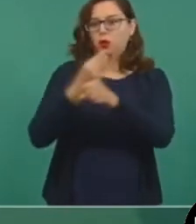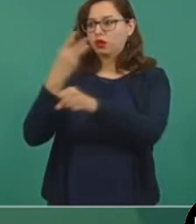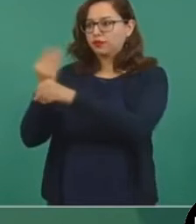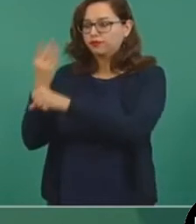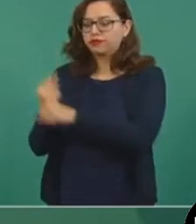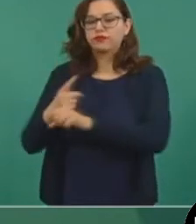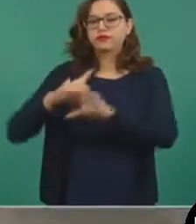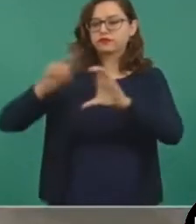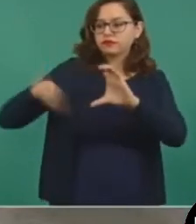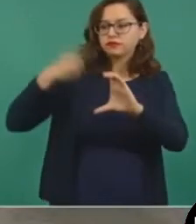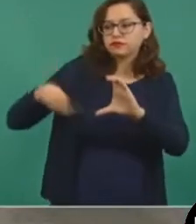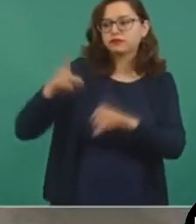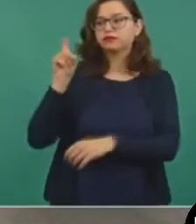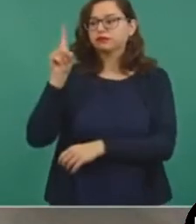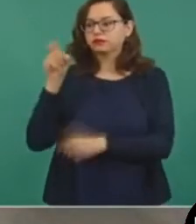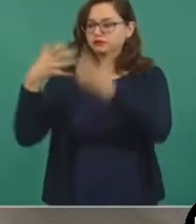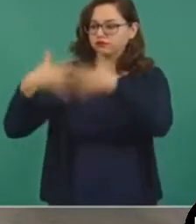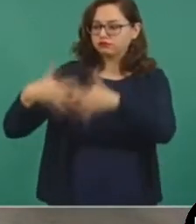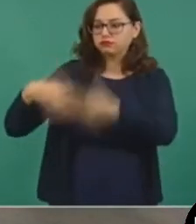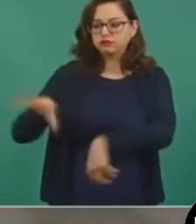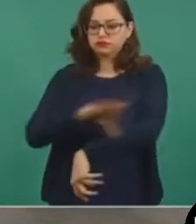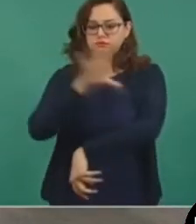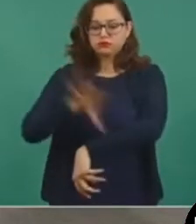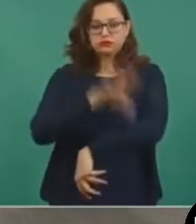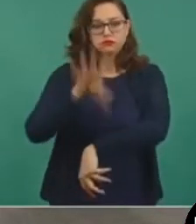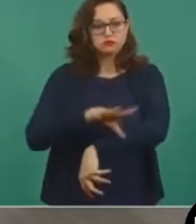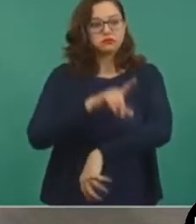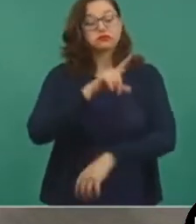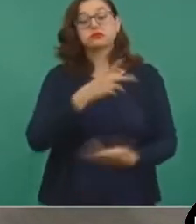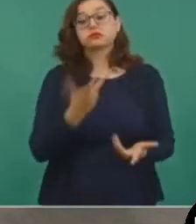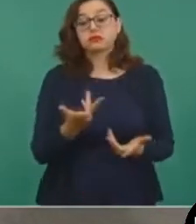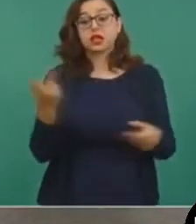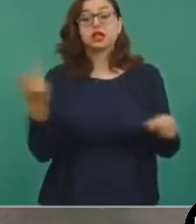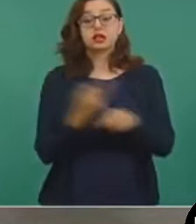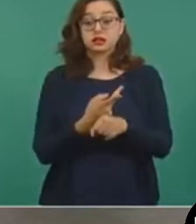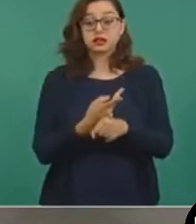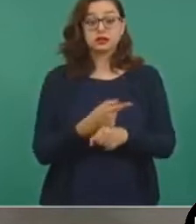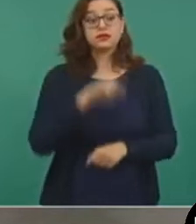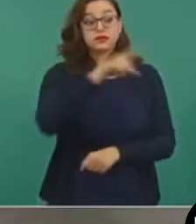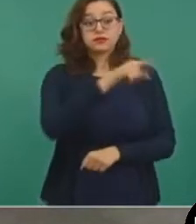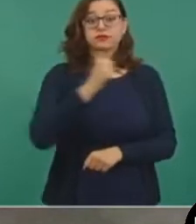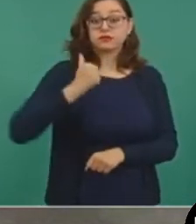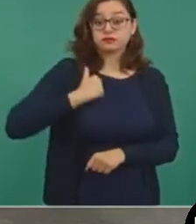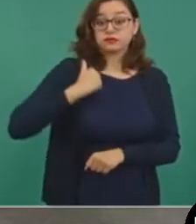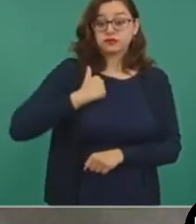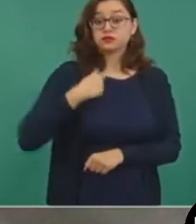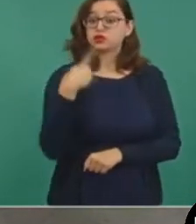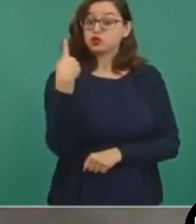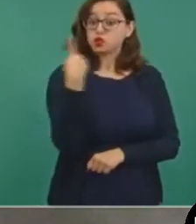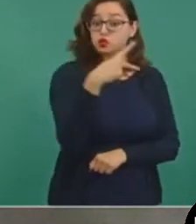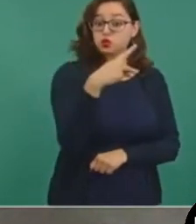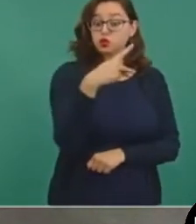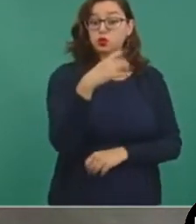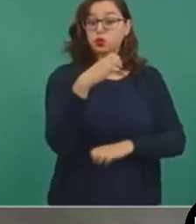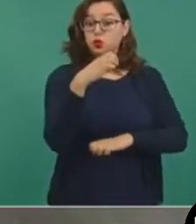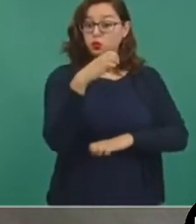turbinas en hidroeléctricas. Ellos tienen una empresa pública, así